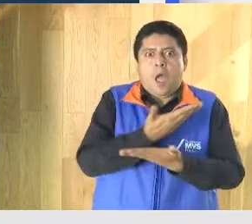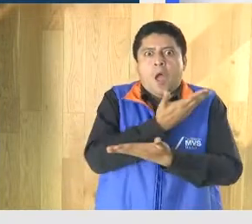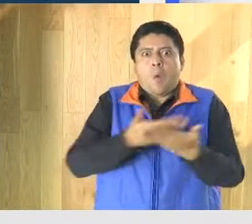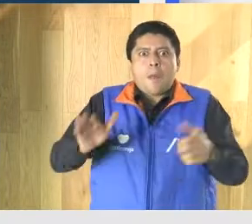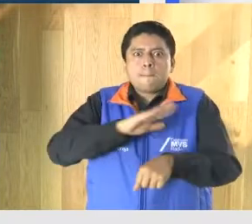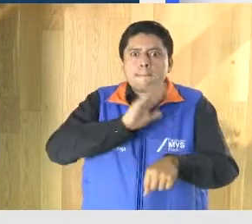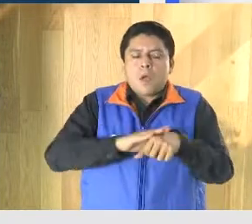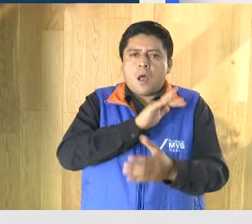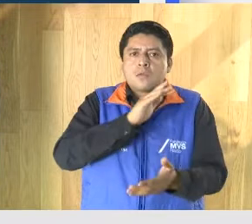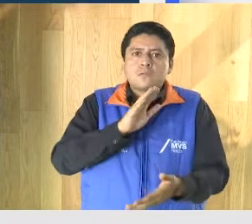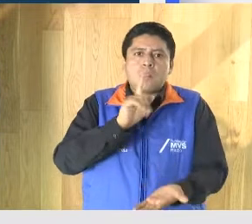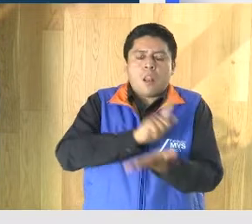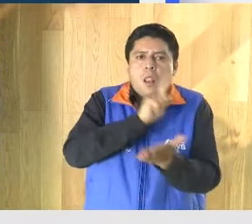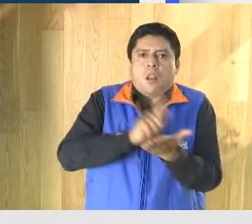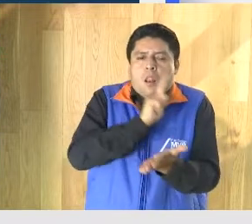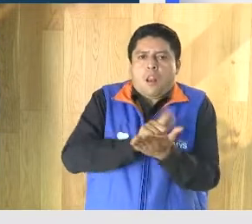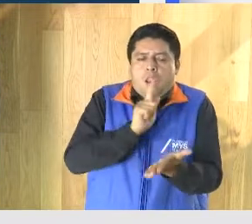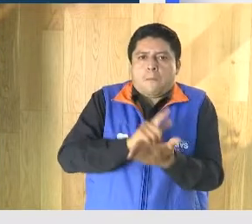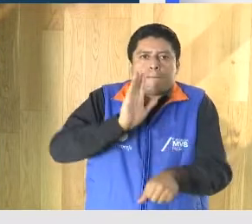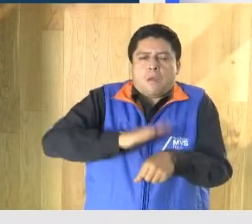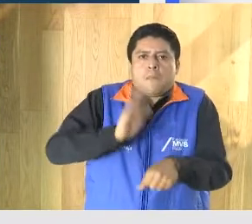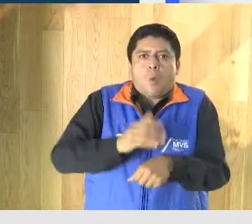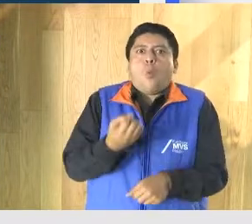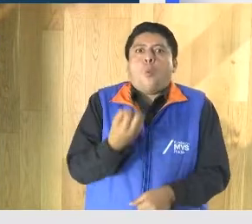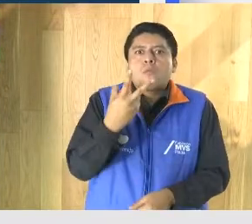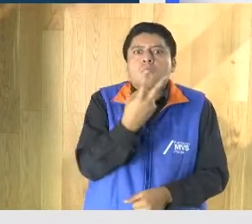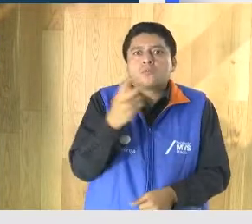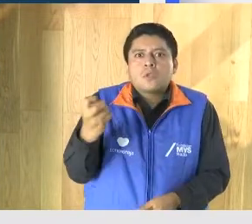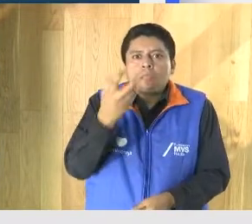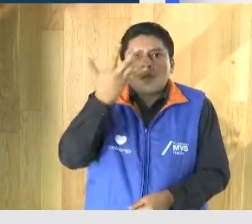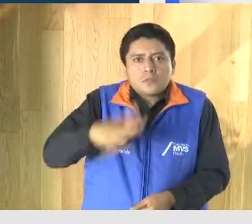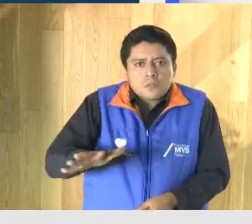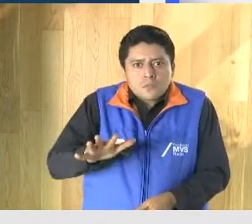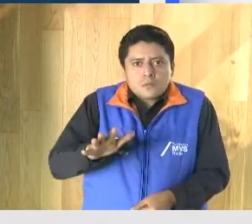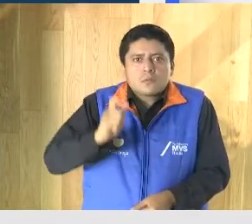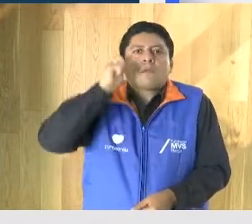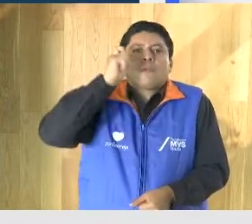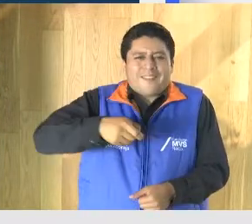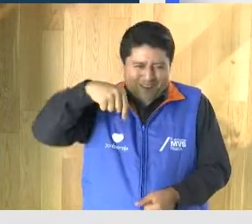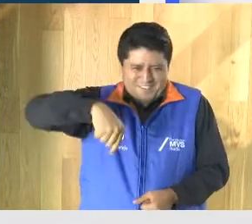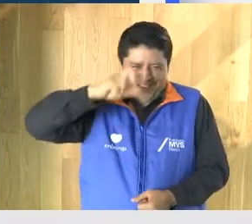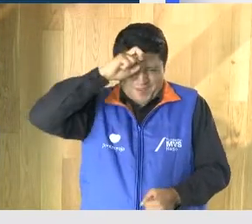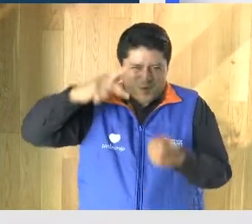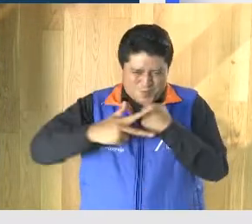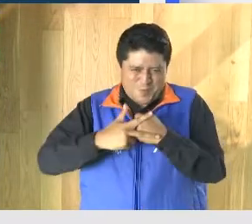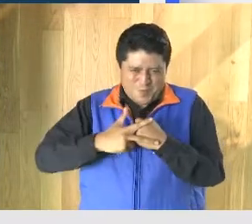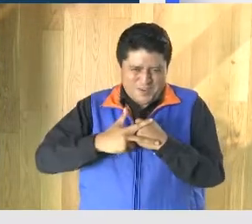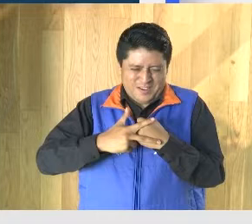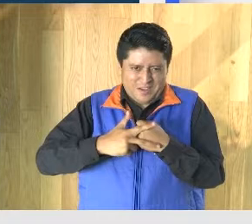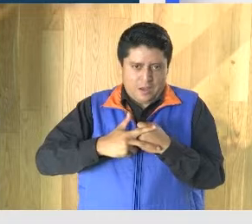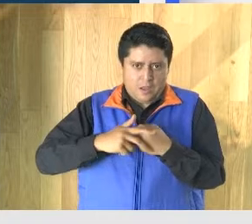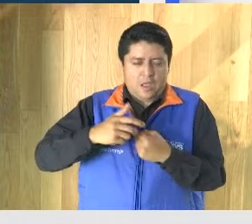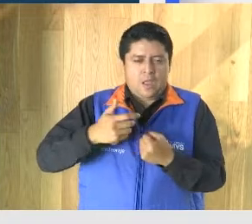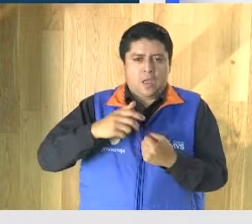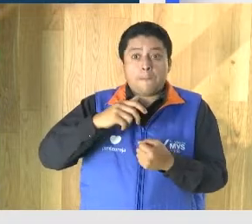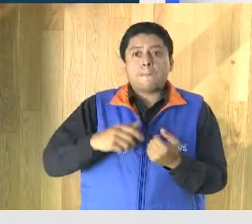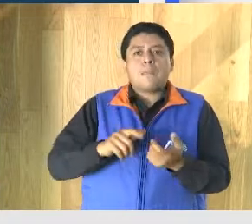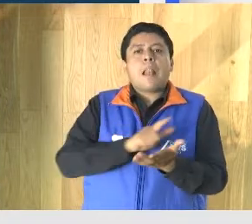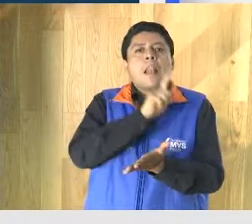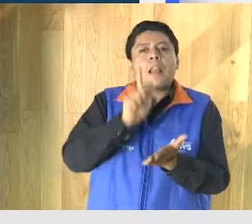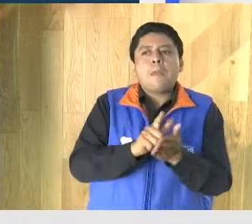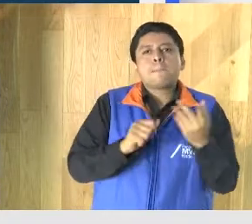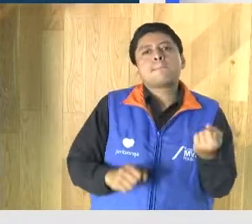de las políticas públicas. Revolución en el sentido que las empresas están acelerando a